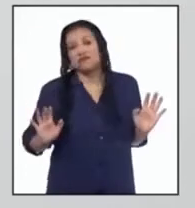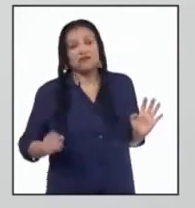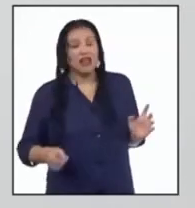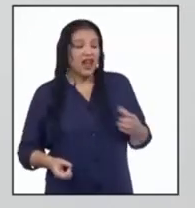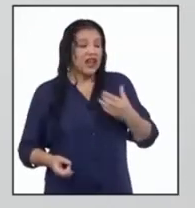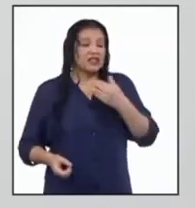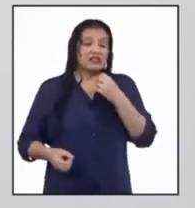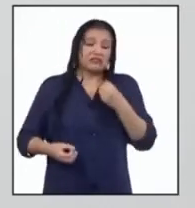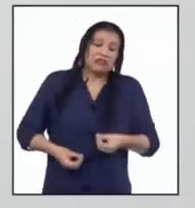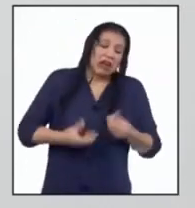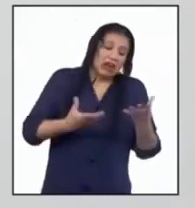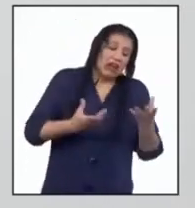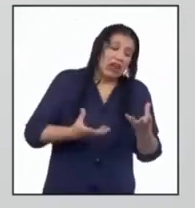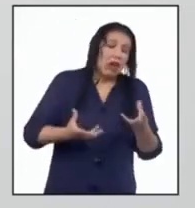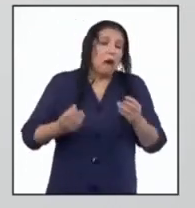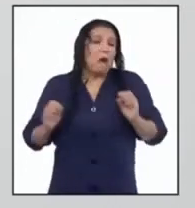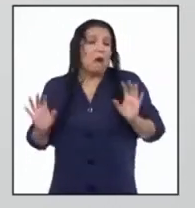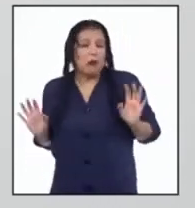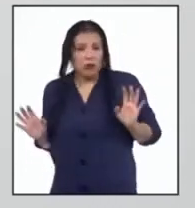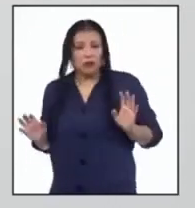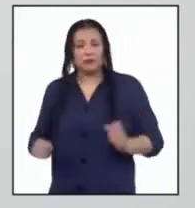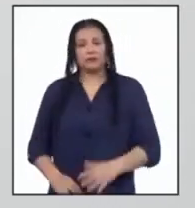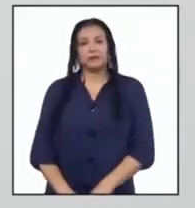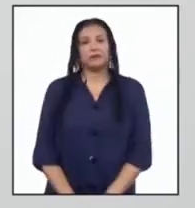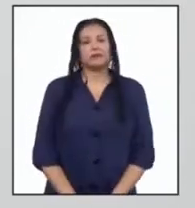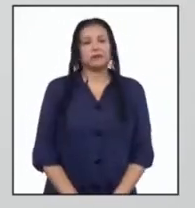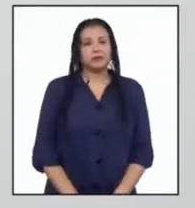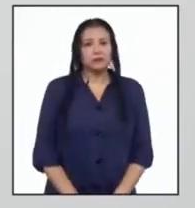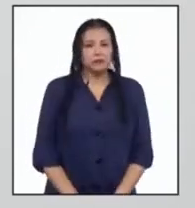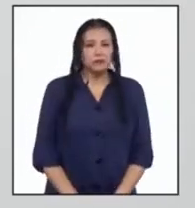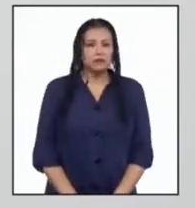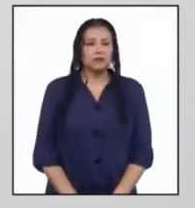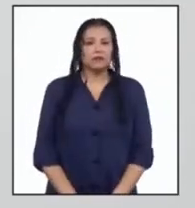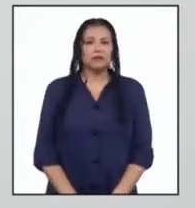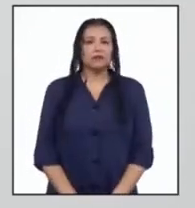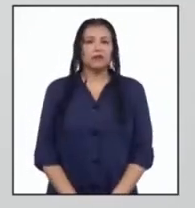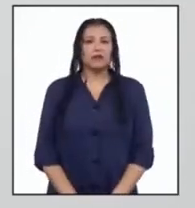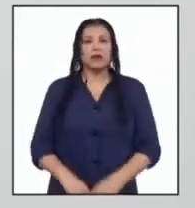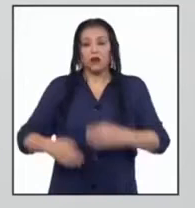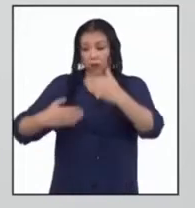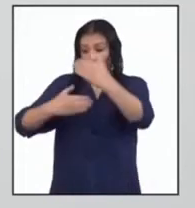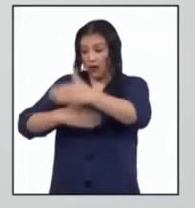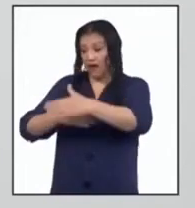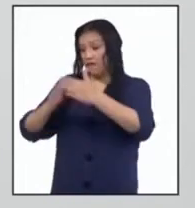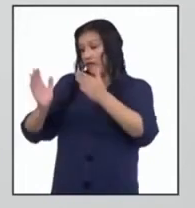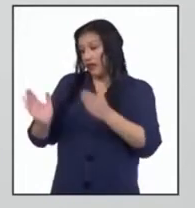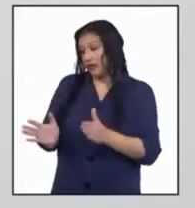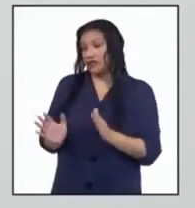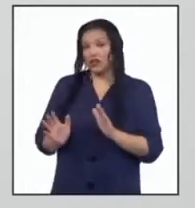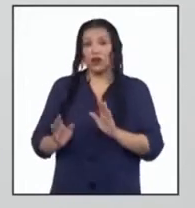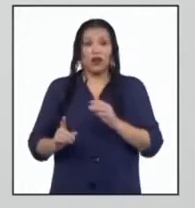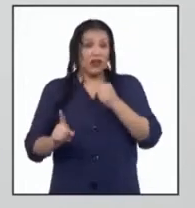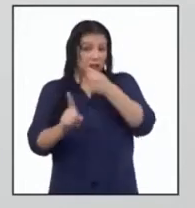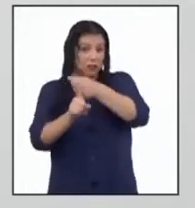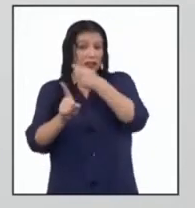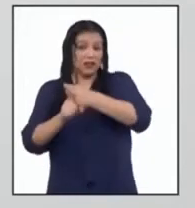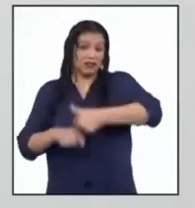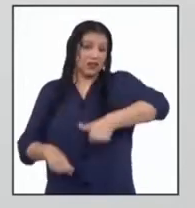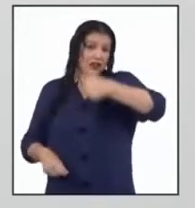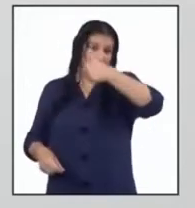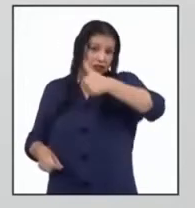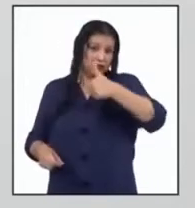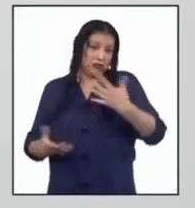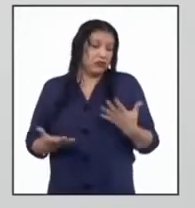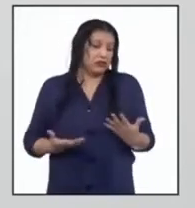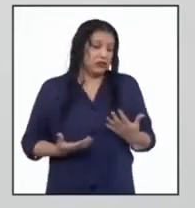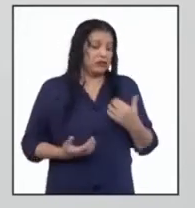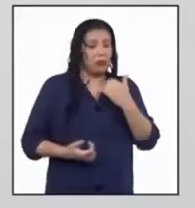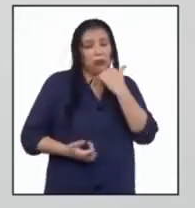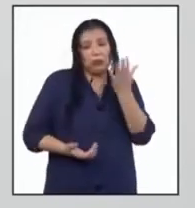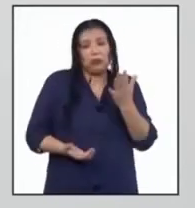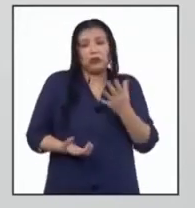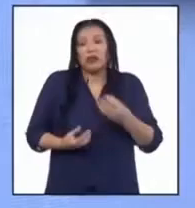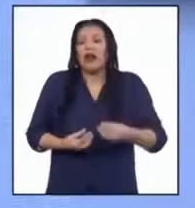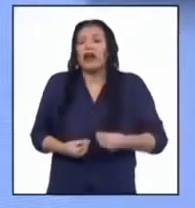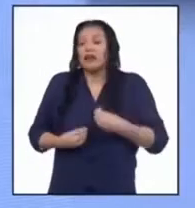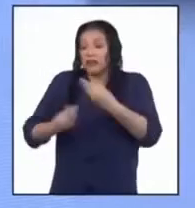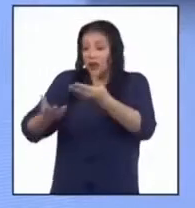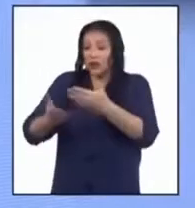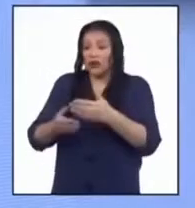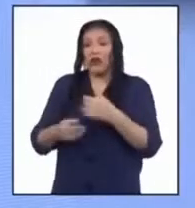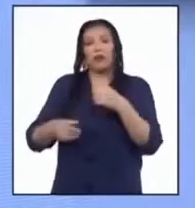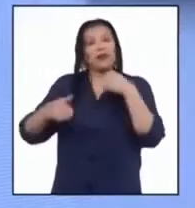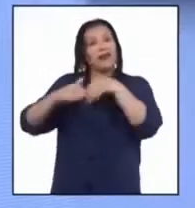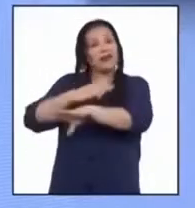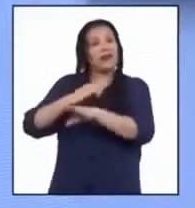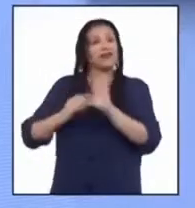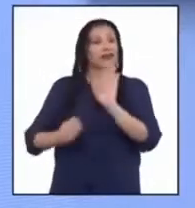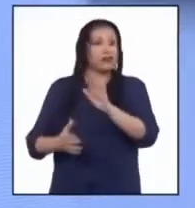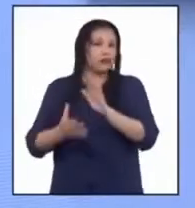podía desear más que ellos. Y como el cuarto era suyo, pues se lo dio a sus amigos.